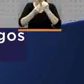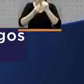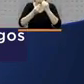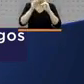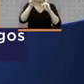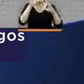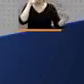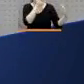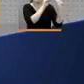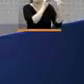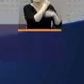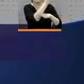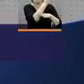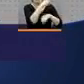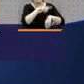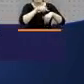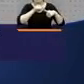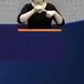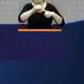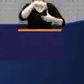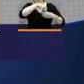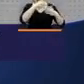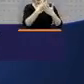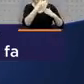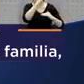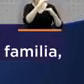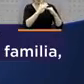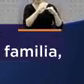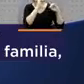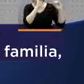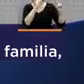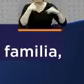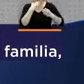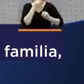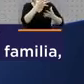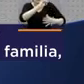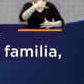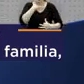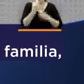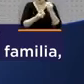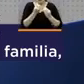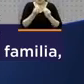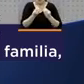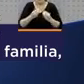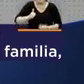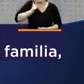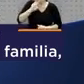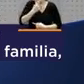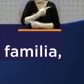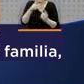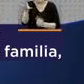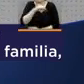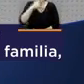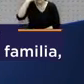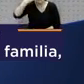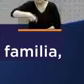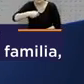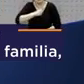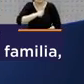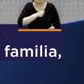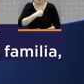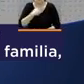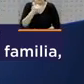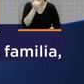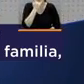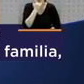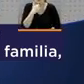con la Fiscalía, y aprovecho la oportunidad para hacer mi manifestación de arrepentimiento,